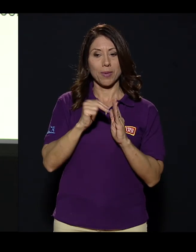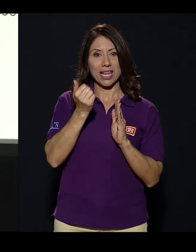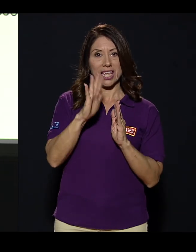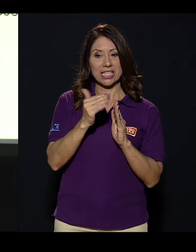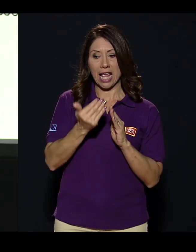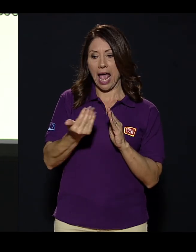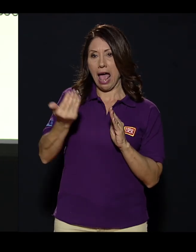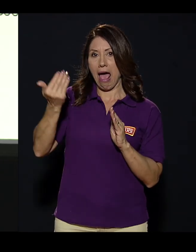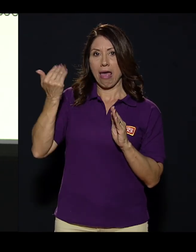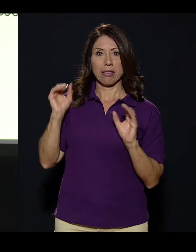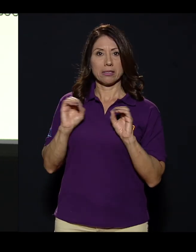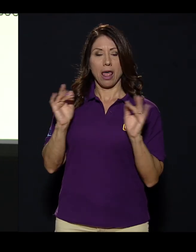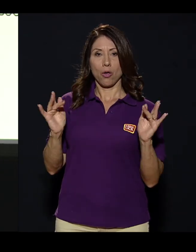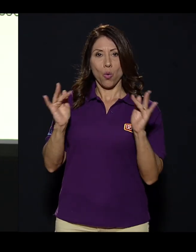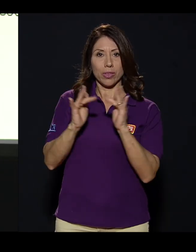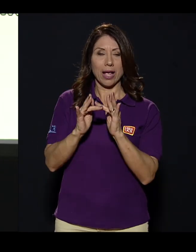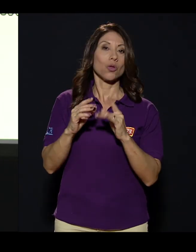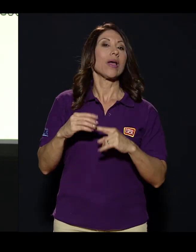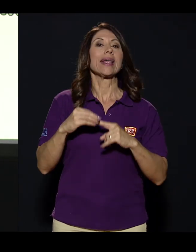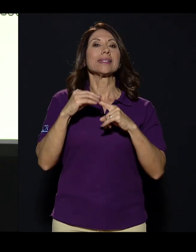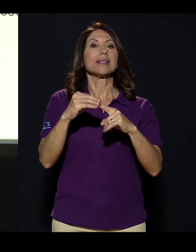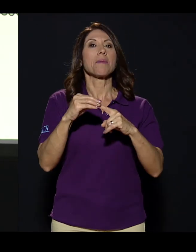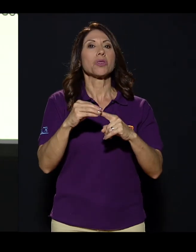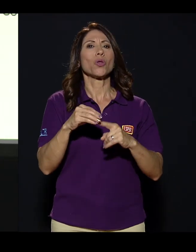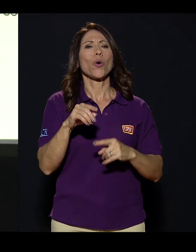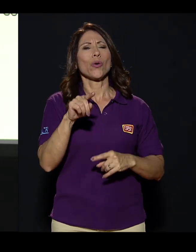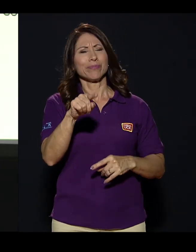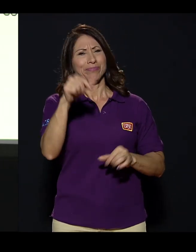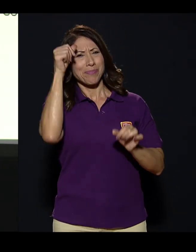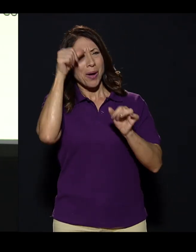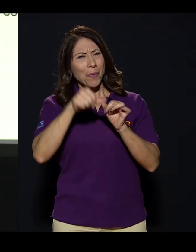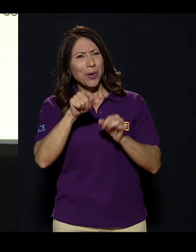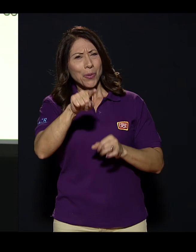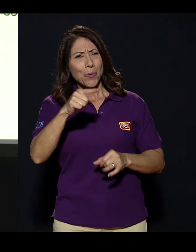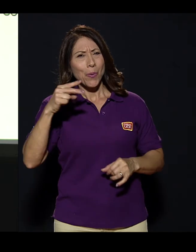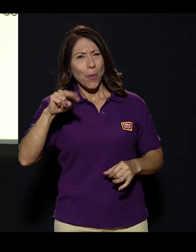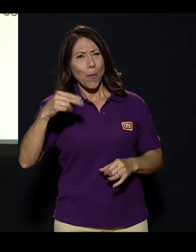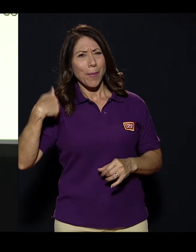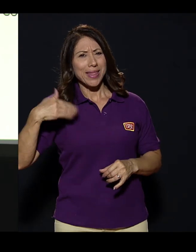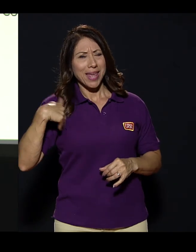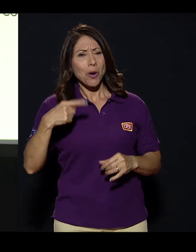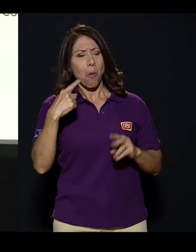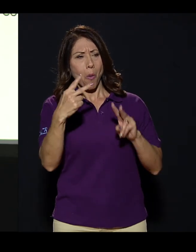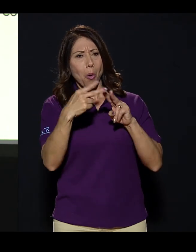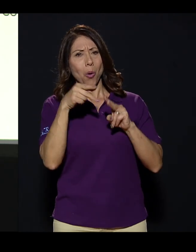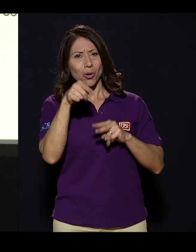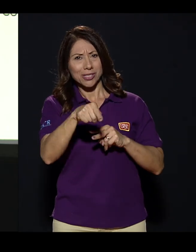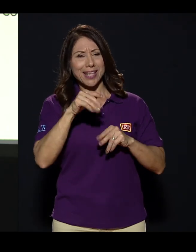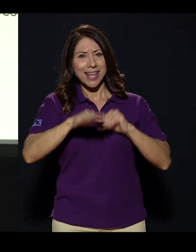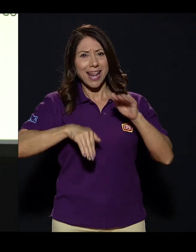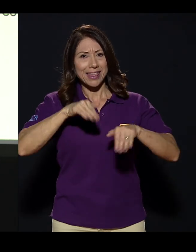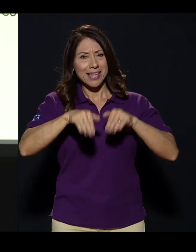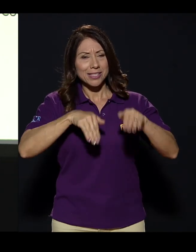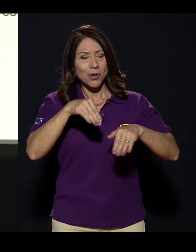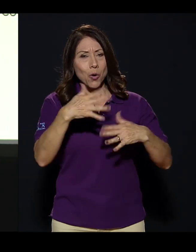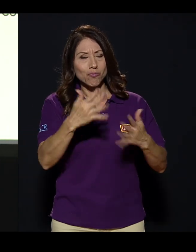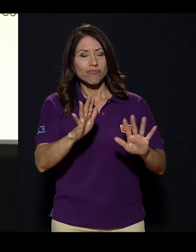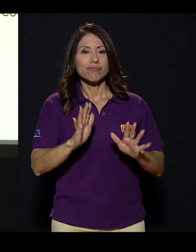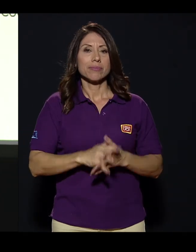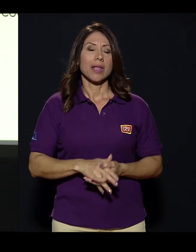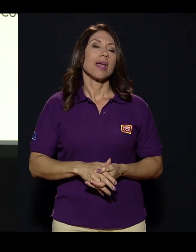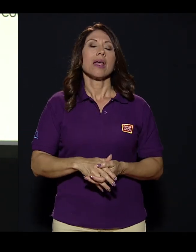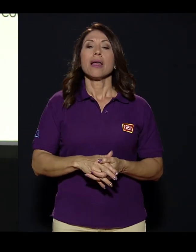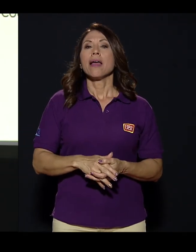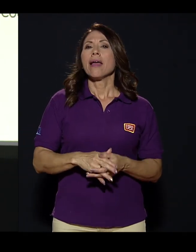conocí. Y entonces comienza uno a ver una visión completamente diferente de lo que